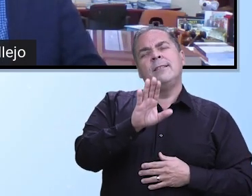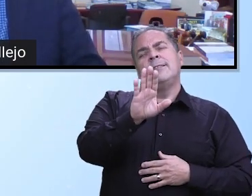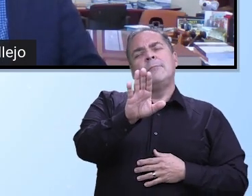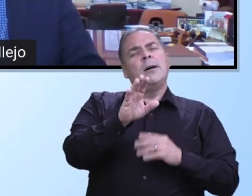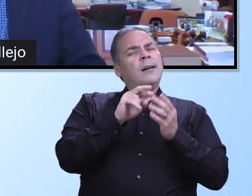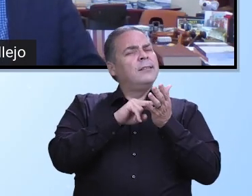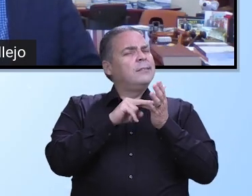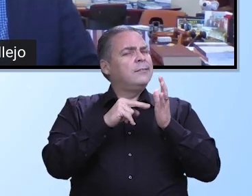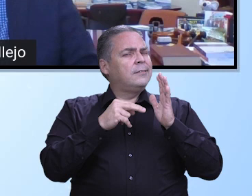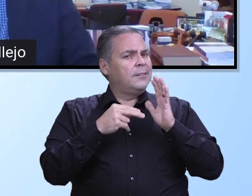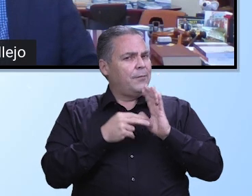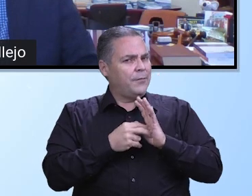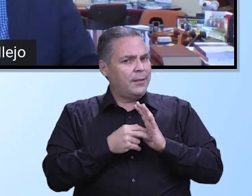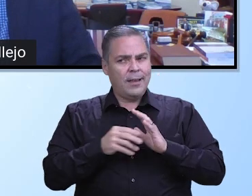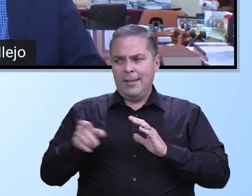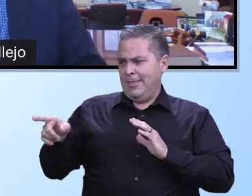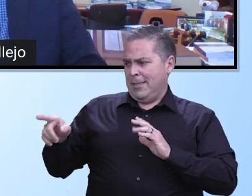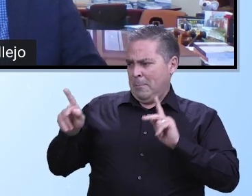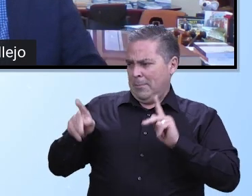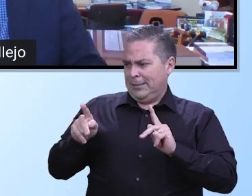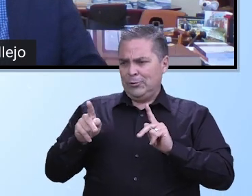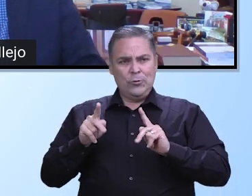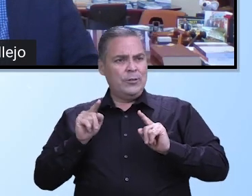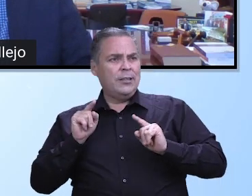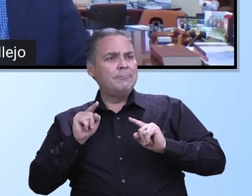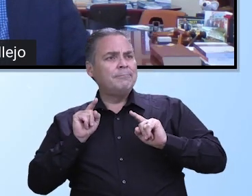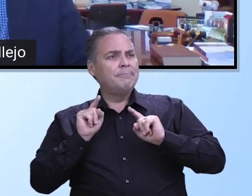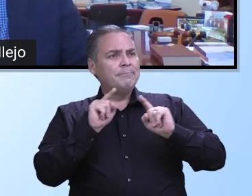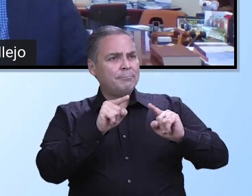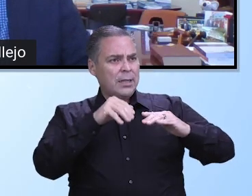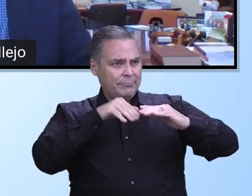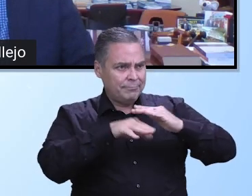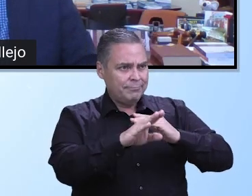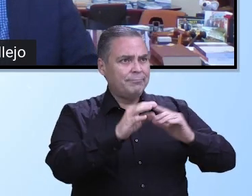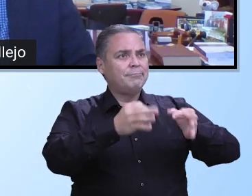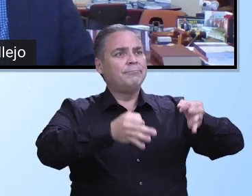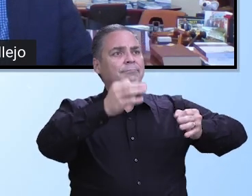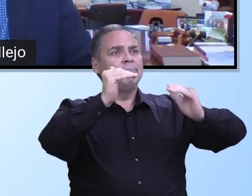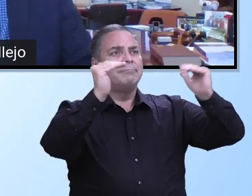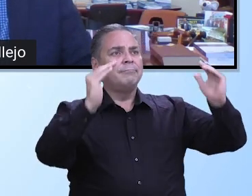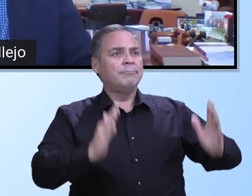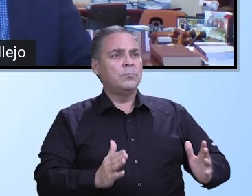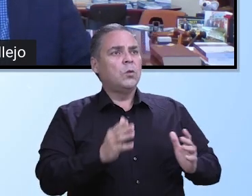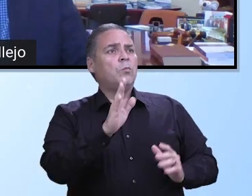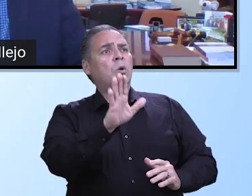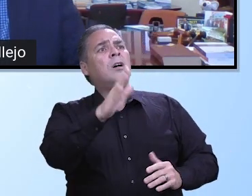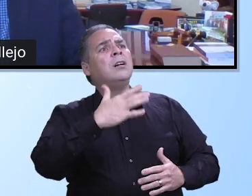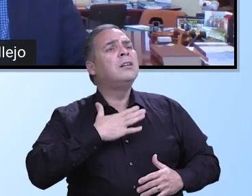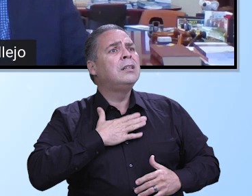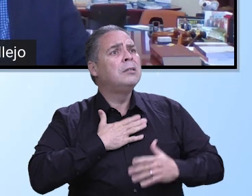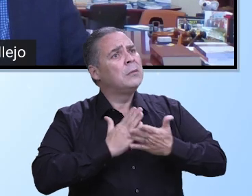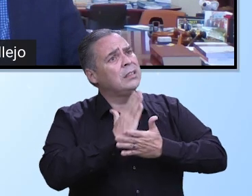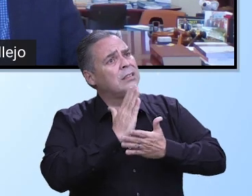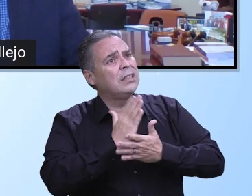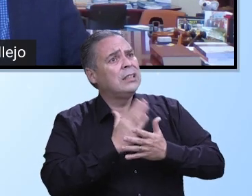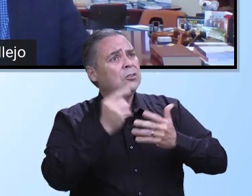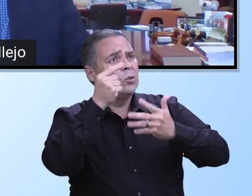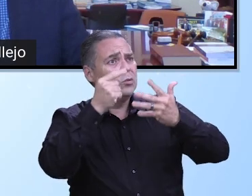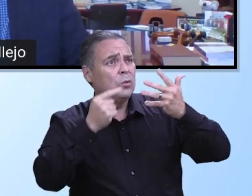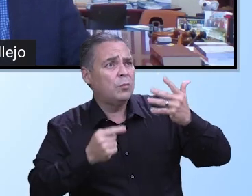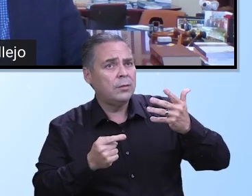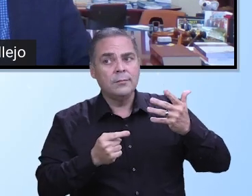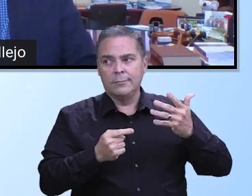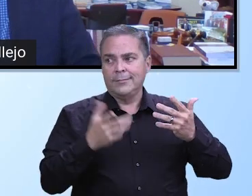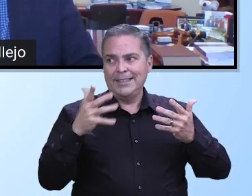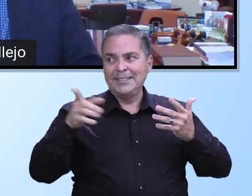tribunal porque quiere hacer valer uno de esos derechos que les reconoce la ley, que ya el juez nos explicó que son en muchos ámbitos, pero que